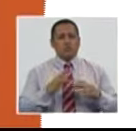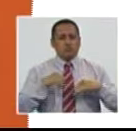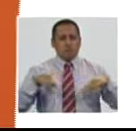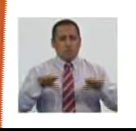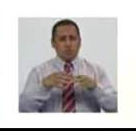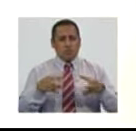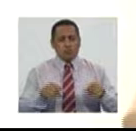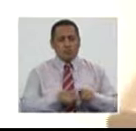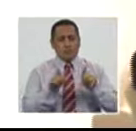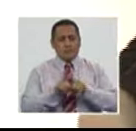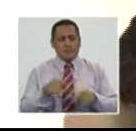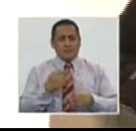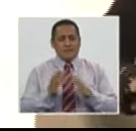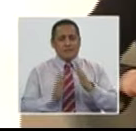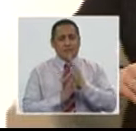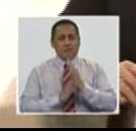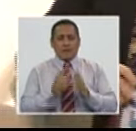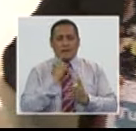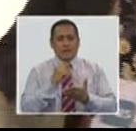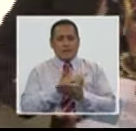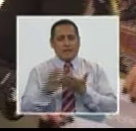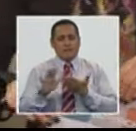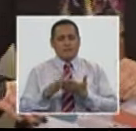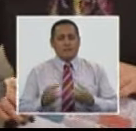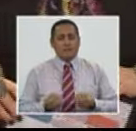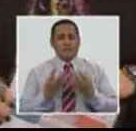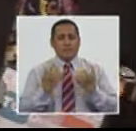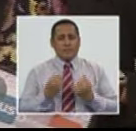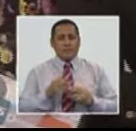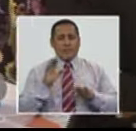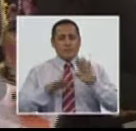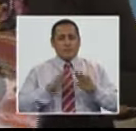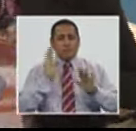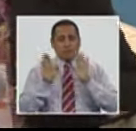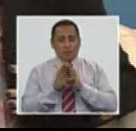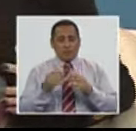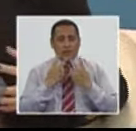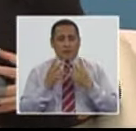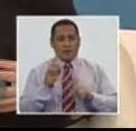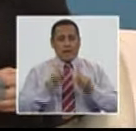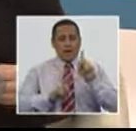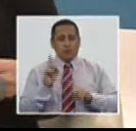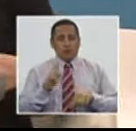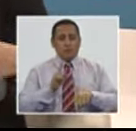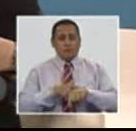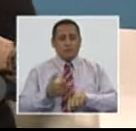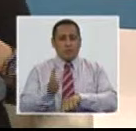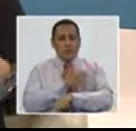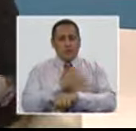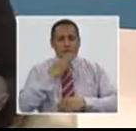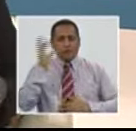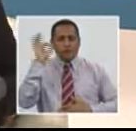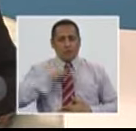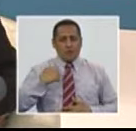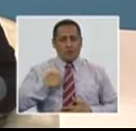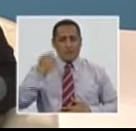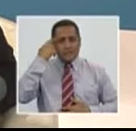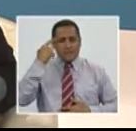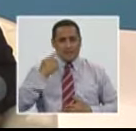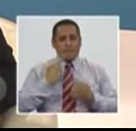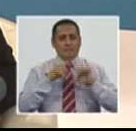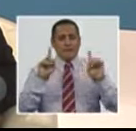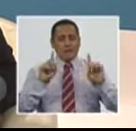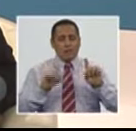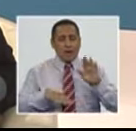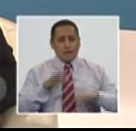todos los trámites de defensoría son gratuitos porque Claro pues a veces uno se ve en circunstancias que nunca pensaría